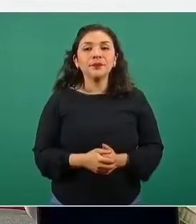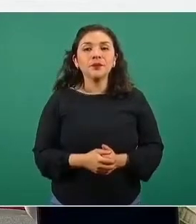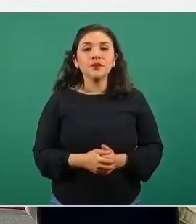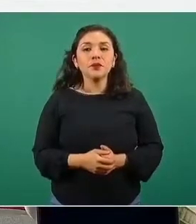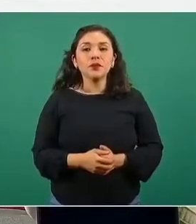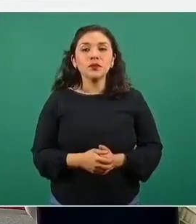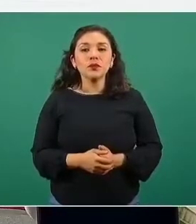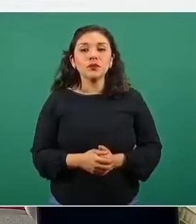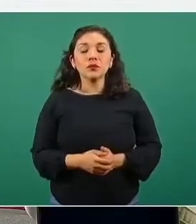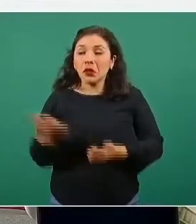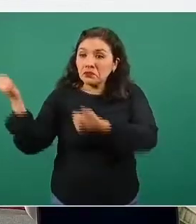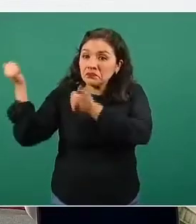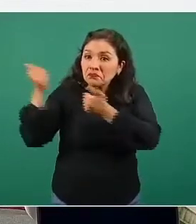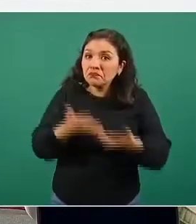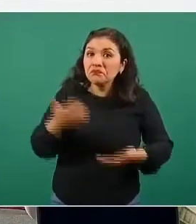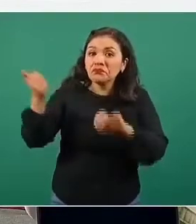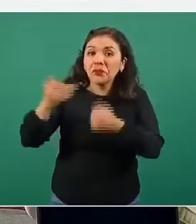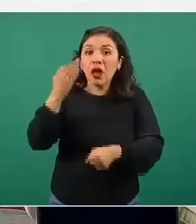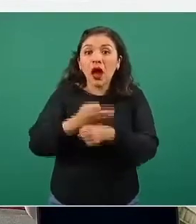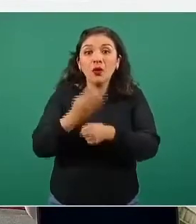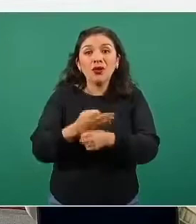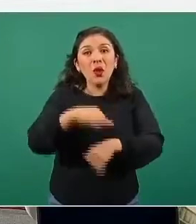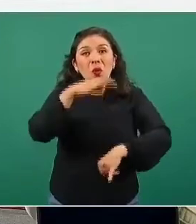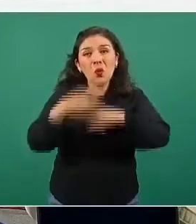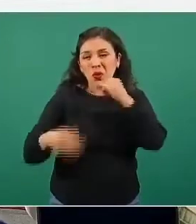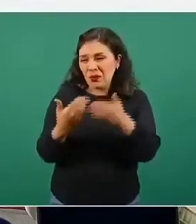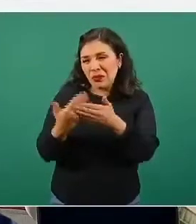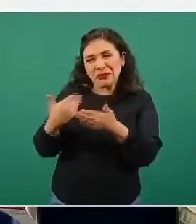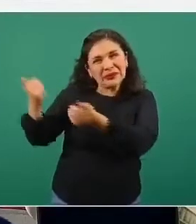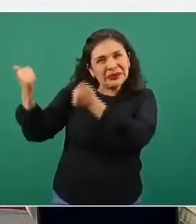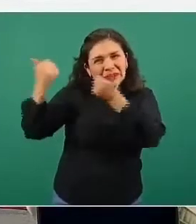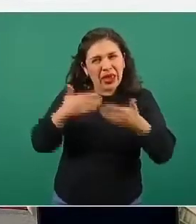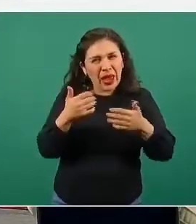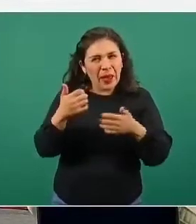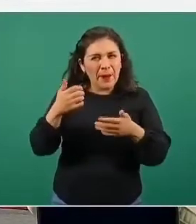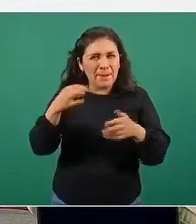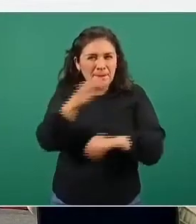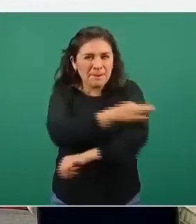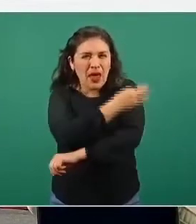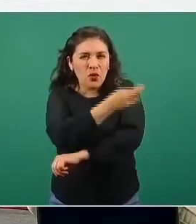distribución del uso de los paquetes, 58% de este paquete más reciente de